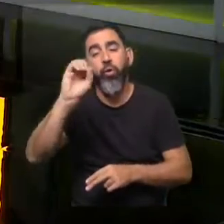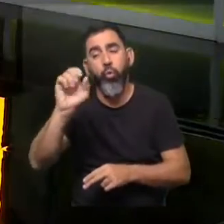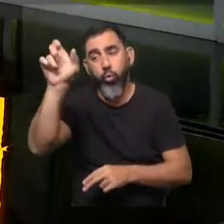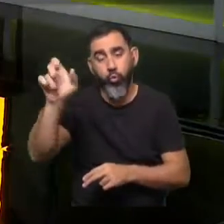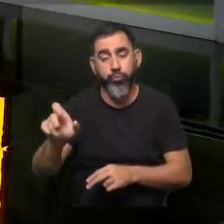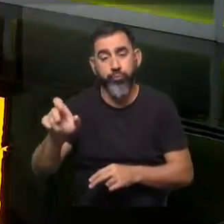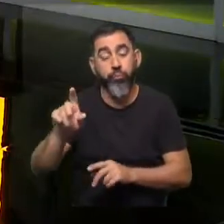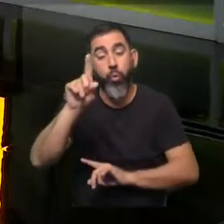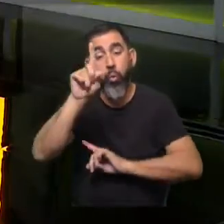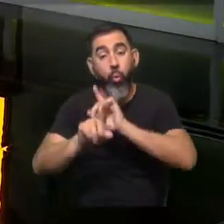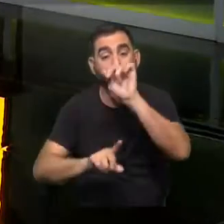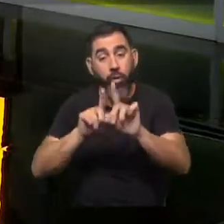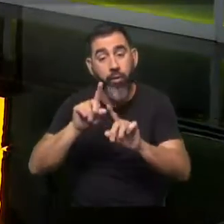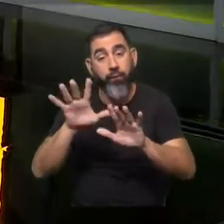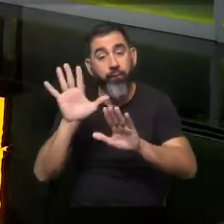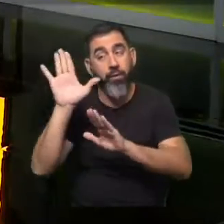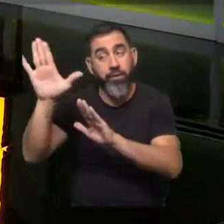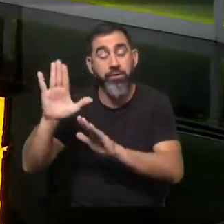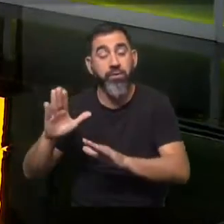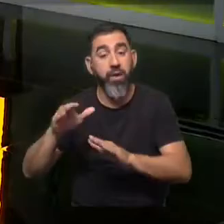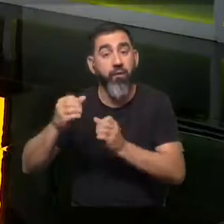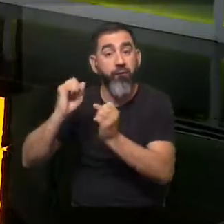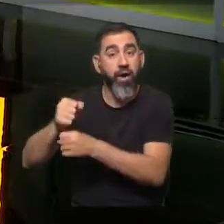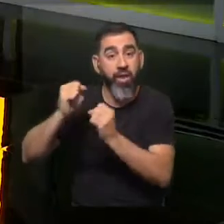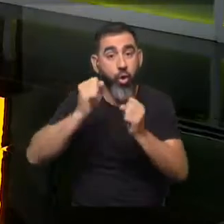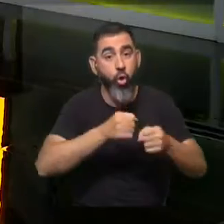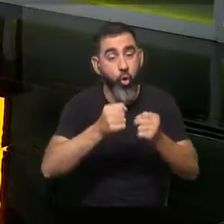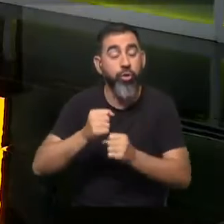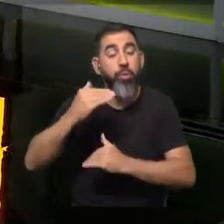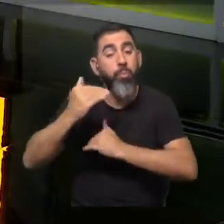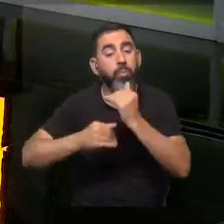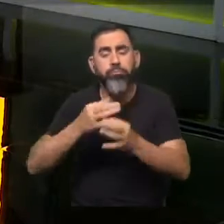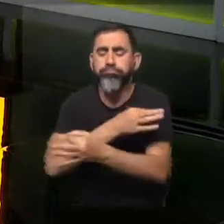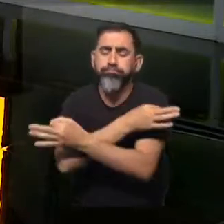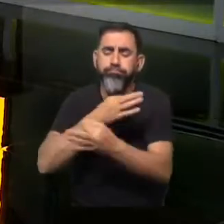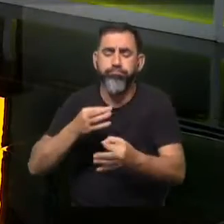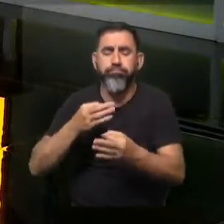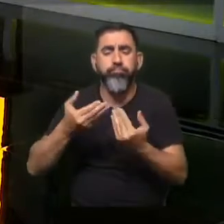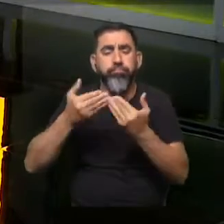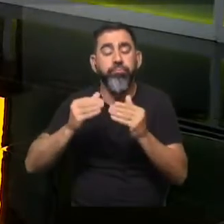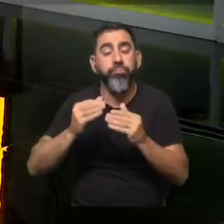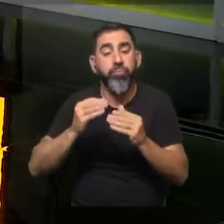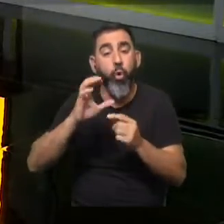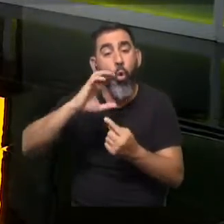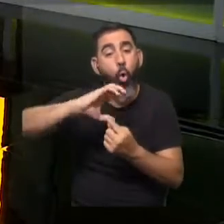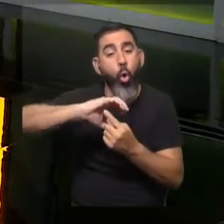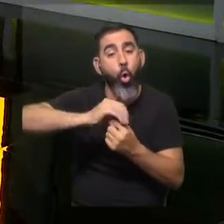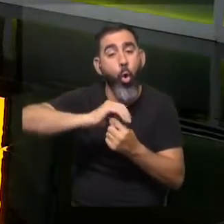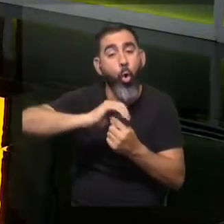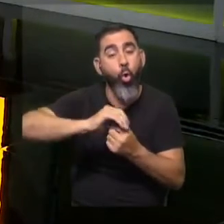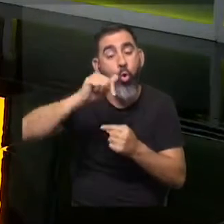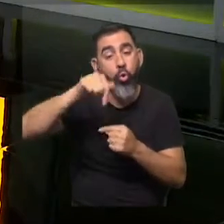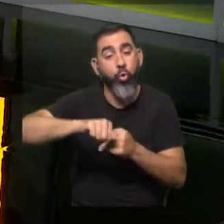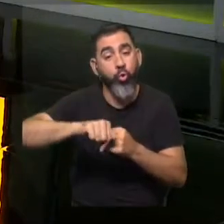que es de la universidad que está radicada en San Carlos de Bariloche. Exacto. Y contó un proceso fabuloso que arranca en un hongo y hoy ya